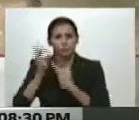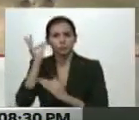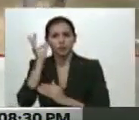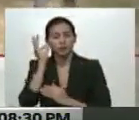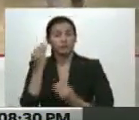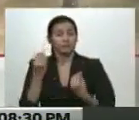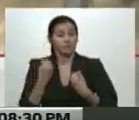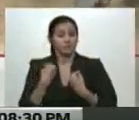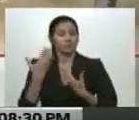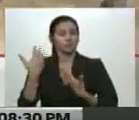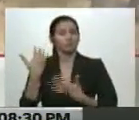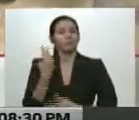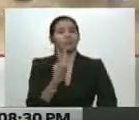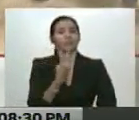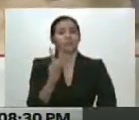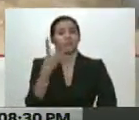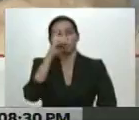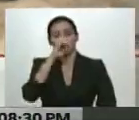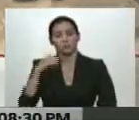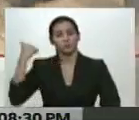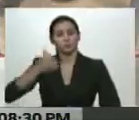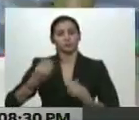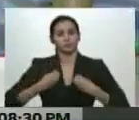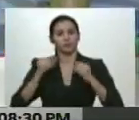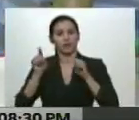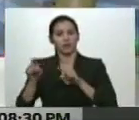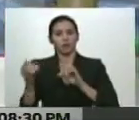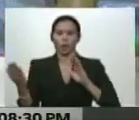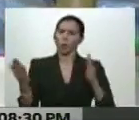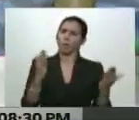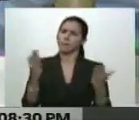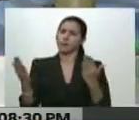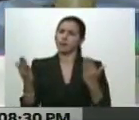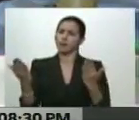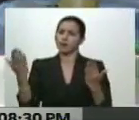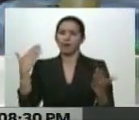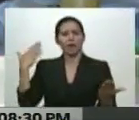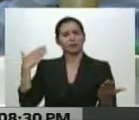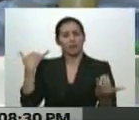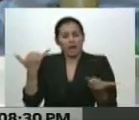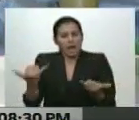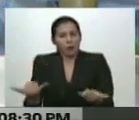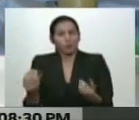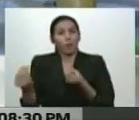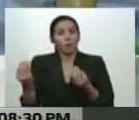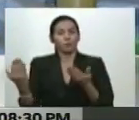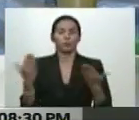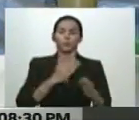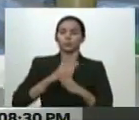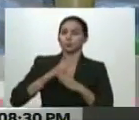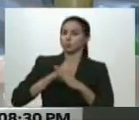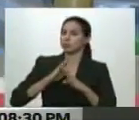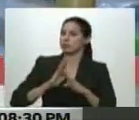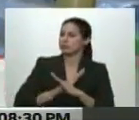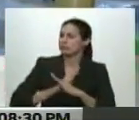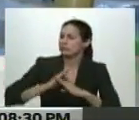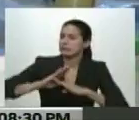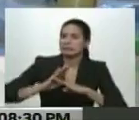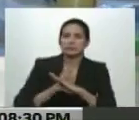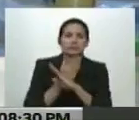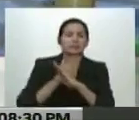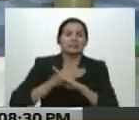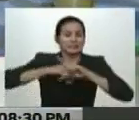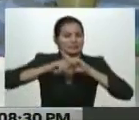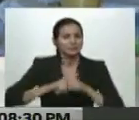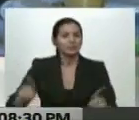hace 24 años en estos terrenos. Compara un antes y un después. Bueno, ha cambiado demasiado. Gracias